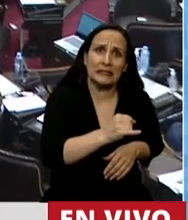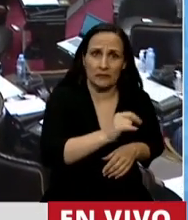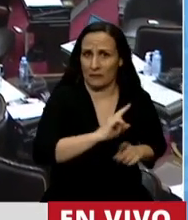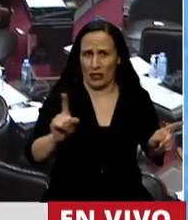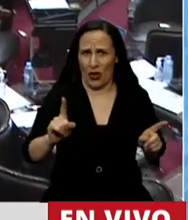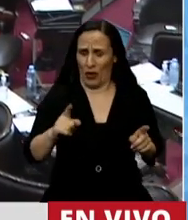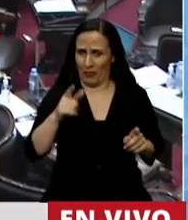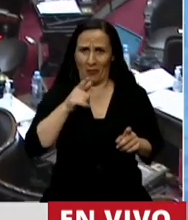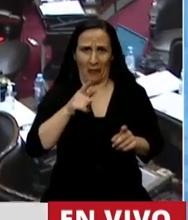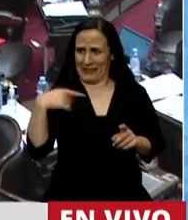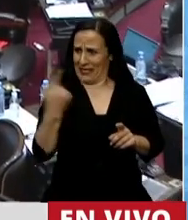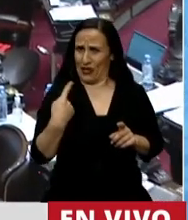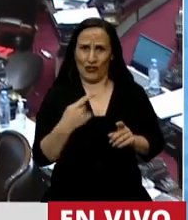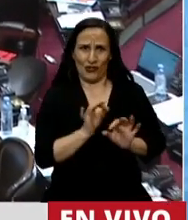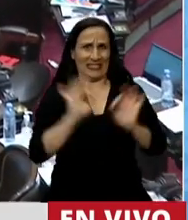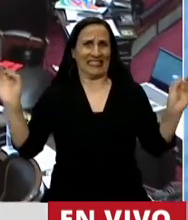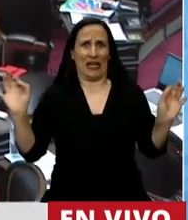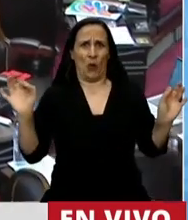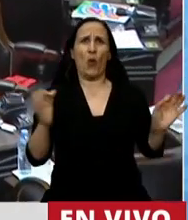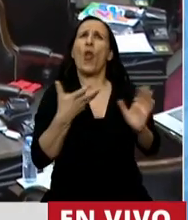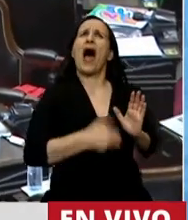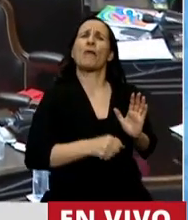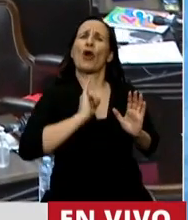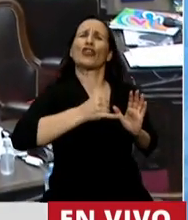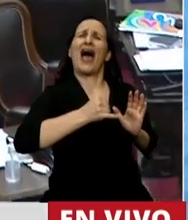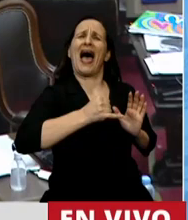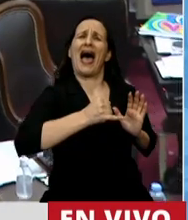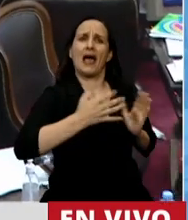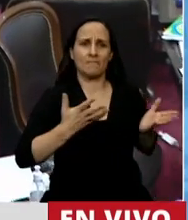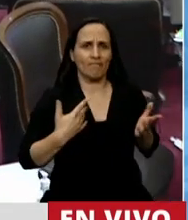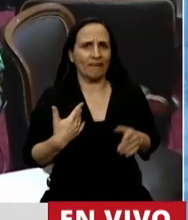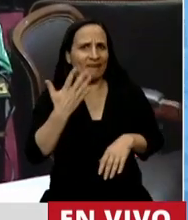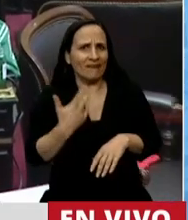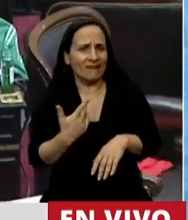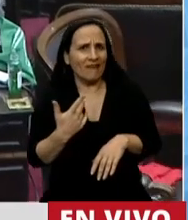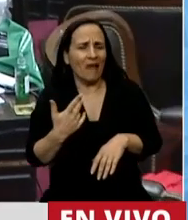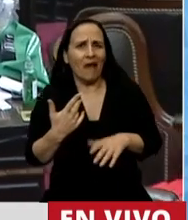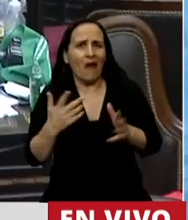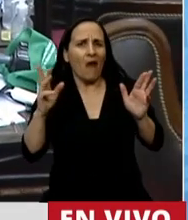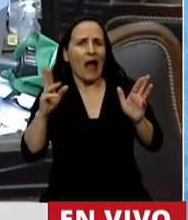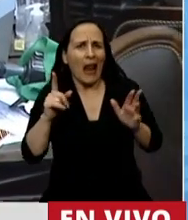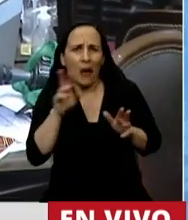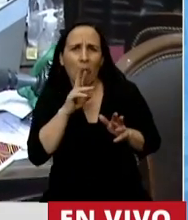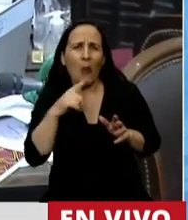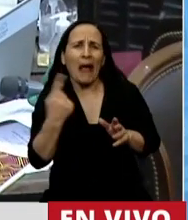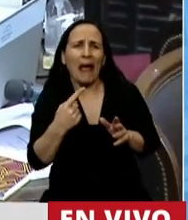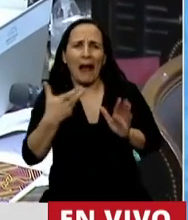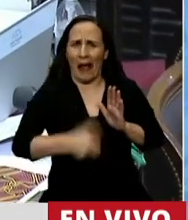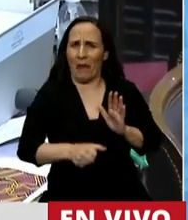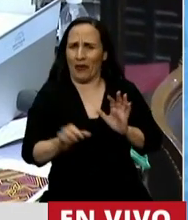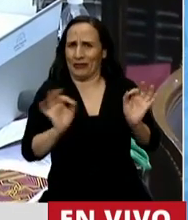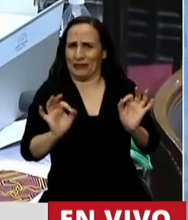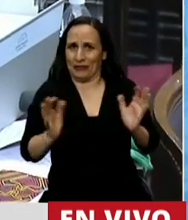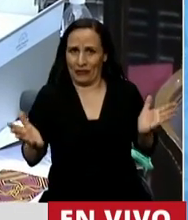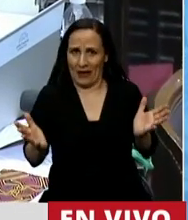este Congreso está a favor del aborto. Me gustaría que ninguna mujer de la Argentina tenga que pasar por una situación de aborto. Y